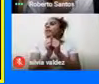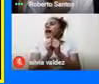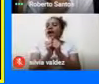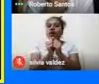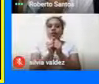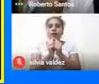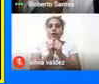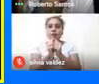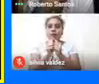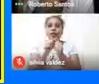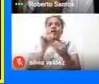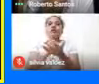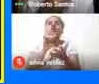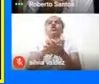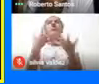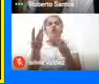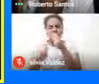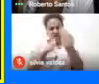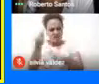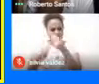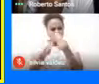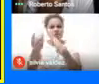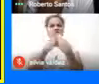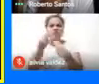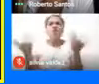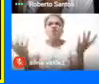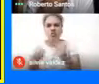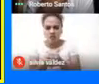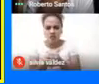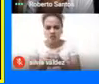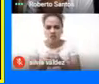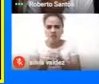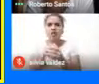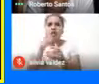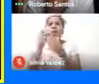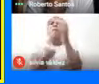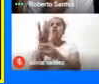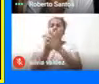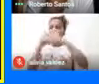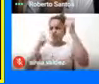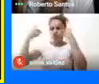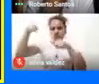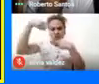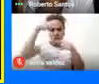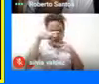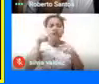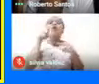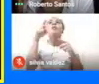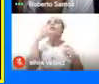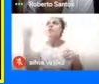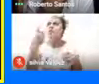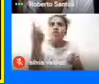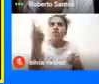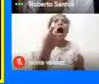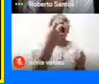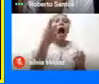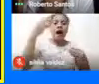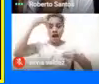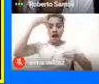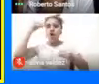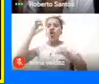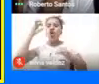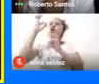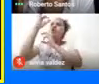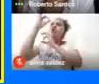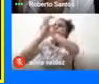¿Cómo fue ese ejercicio Más bien De creación Del producto turístico Buscando poner en valor La cosmogonía Y la